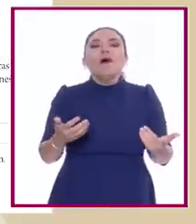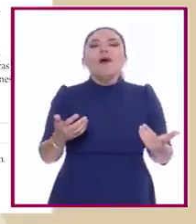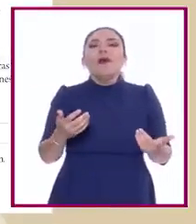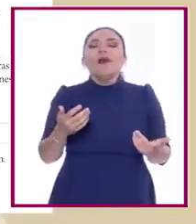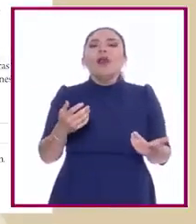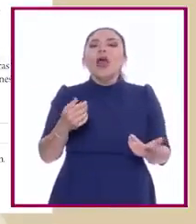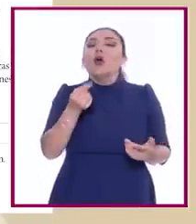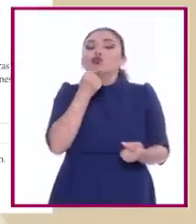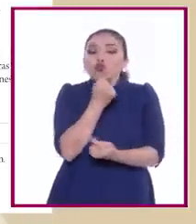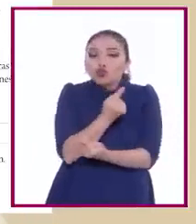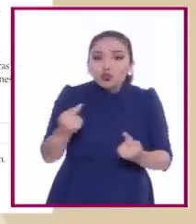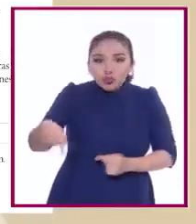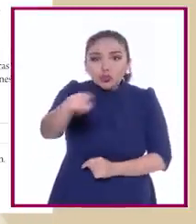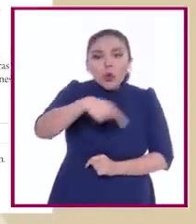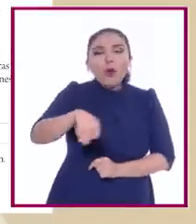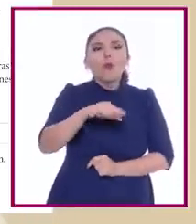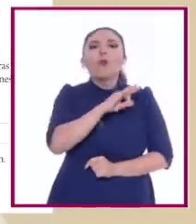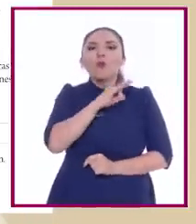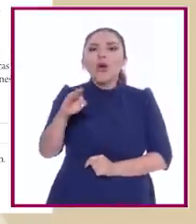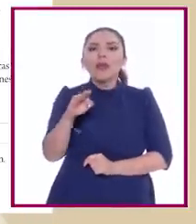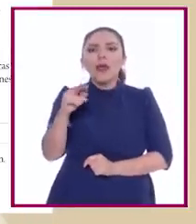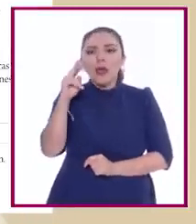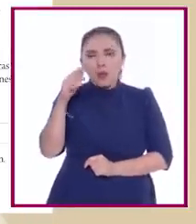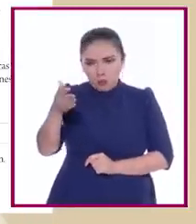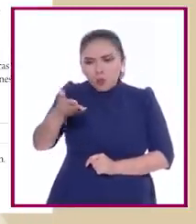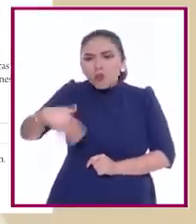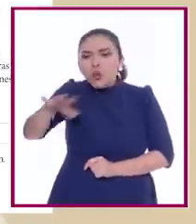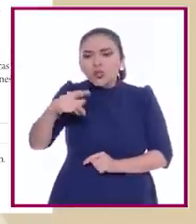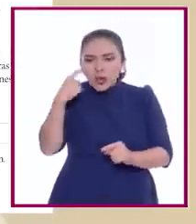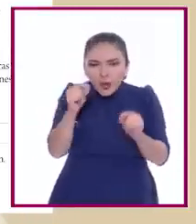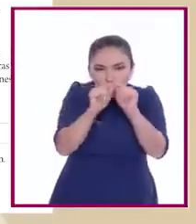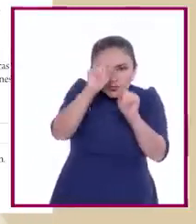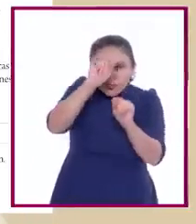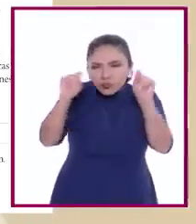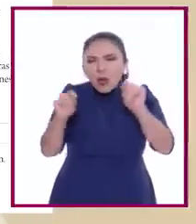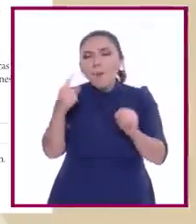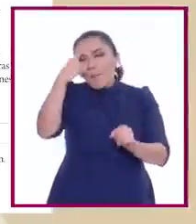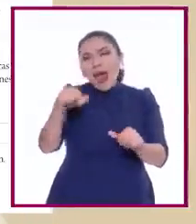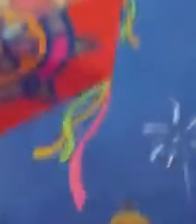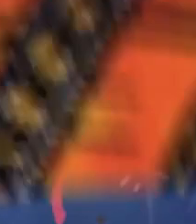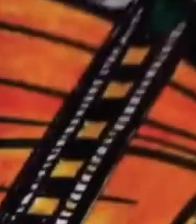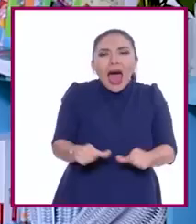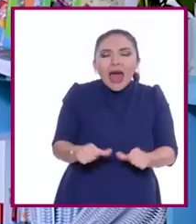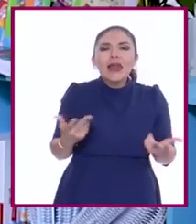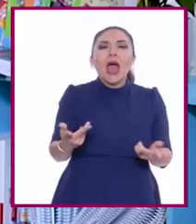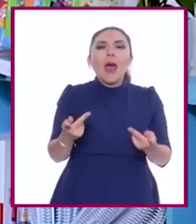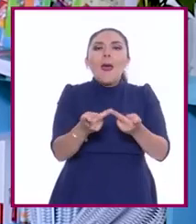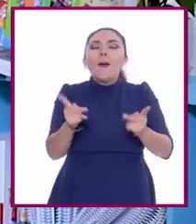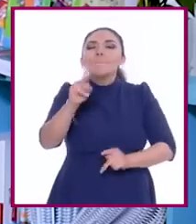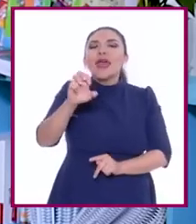decimal, que los niños puedan sacar áreas, perímetros, volúmenes.